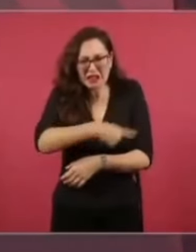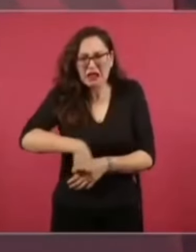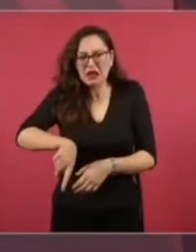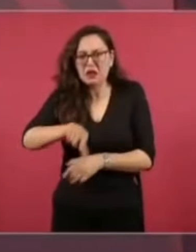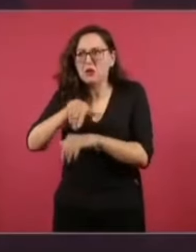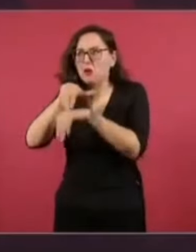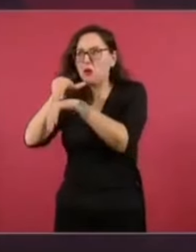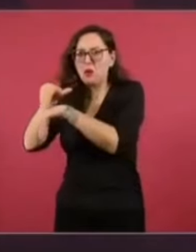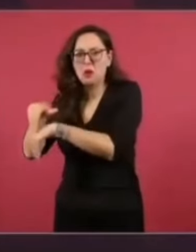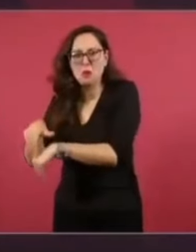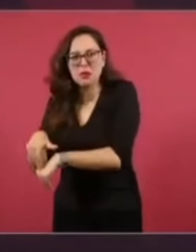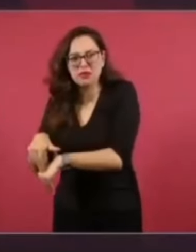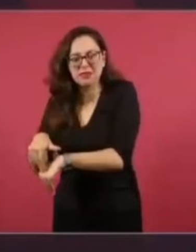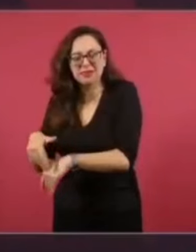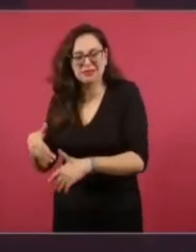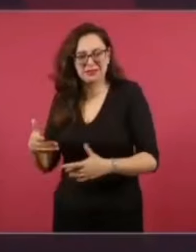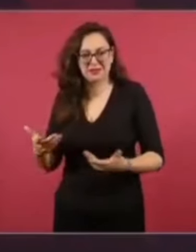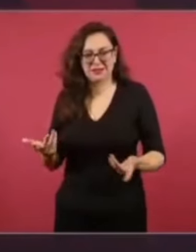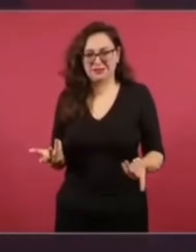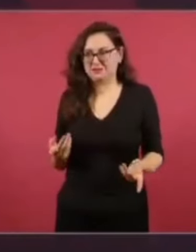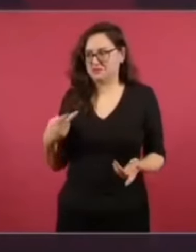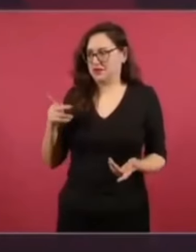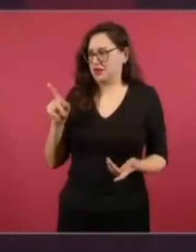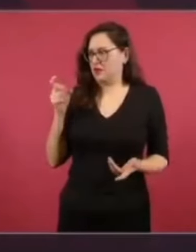facciosa, ilegal,